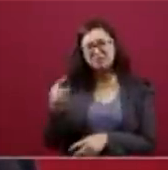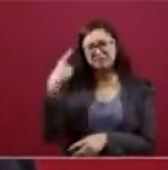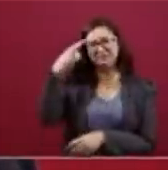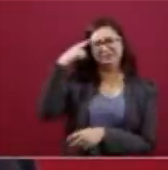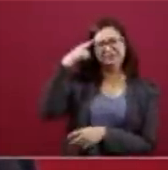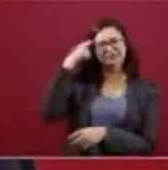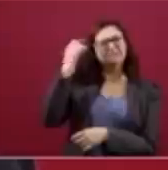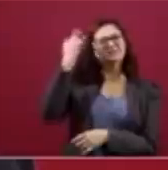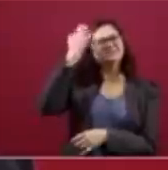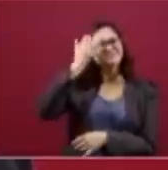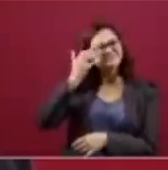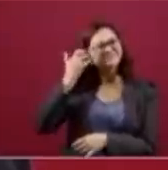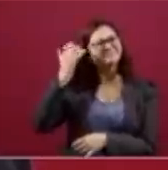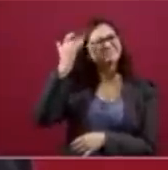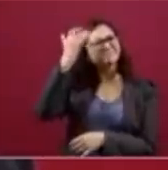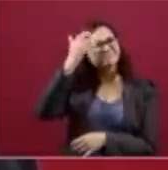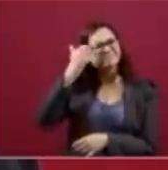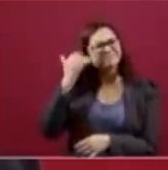en